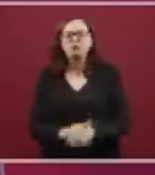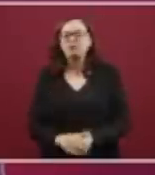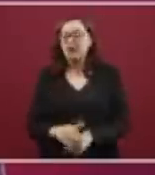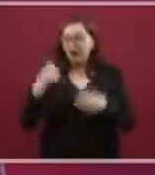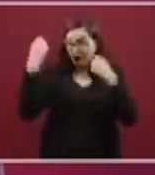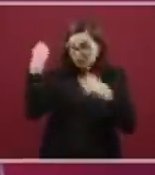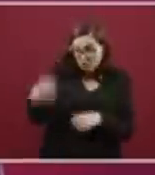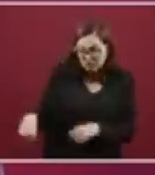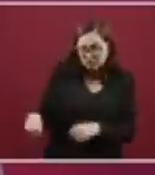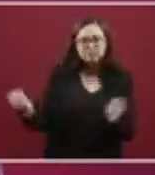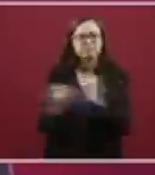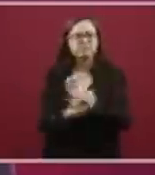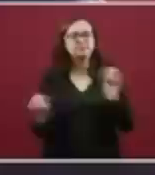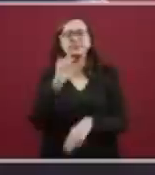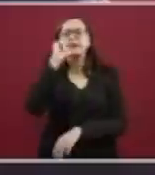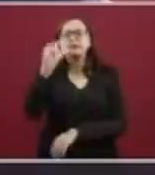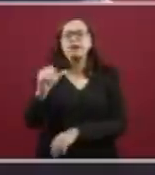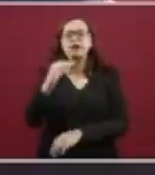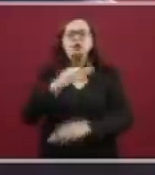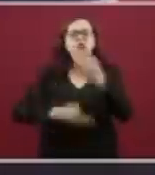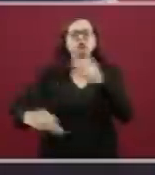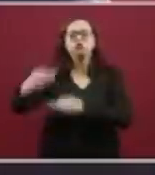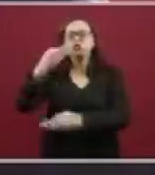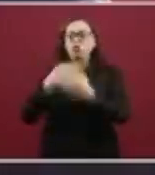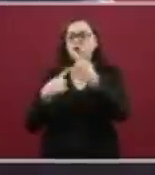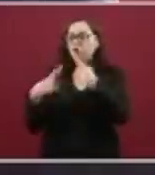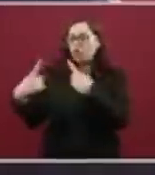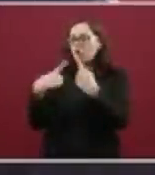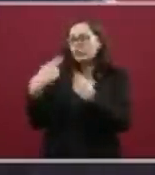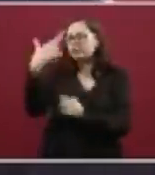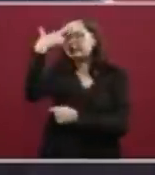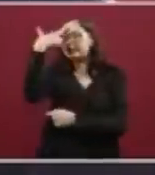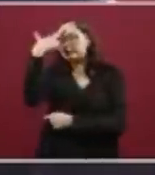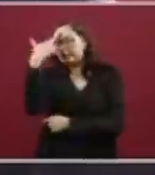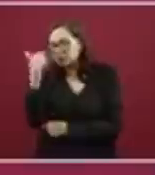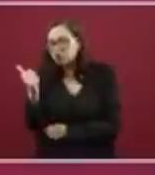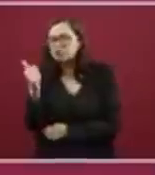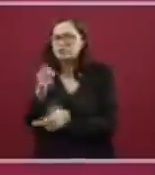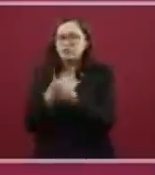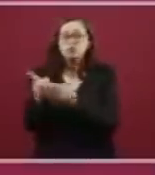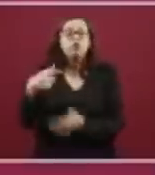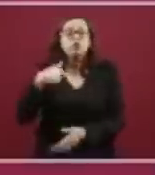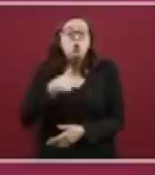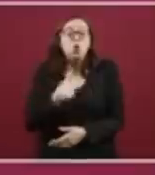derecho. Y ahora estoy hablando hasta más despacio que de costumbre,